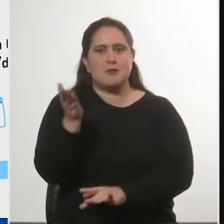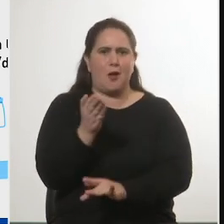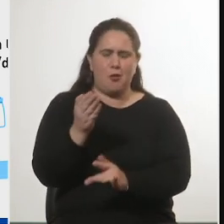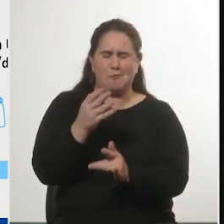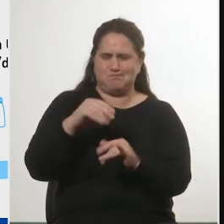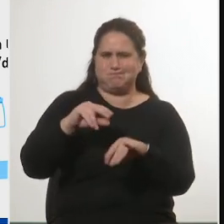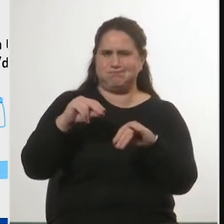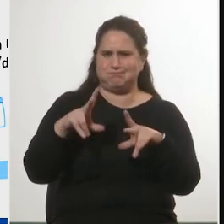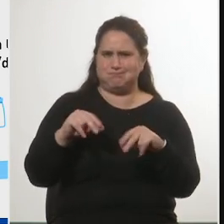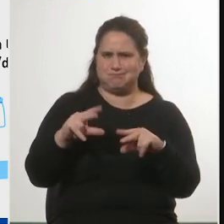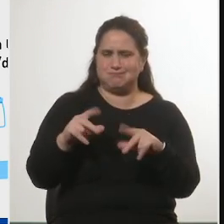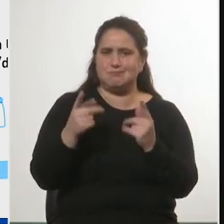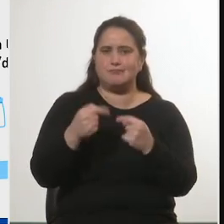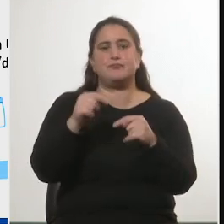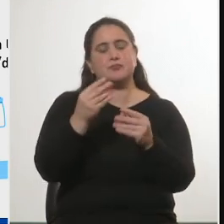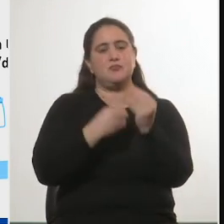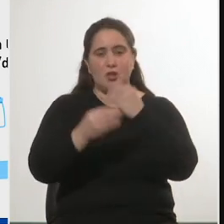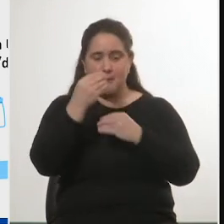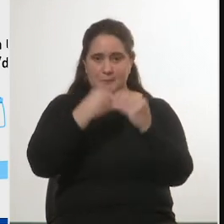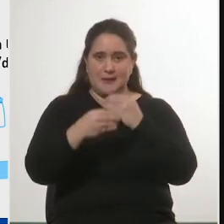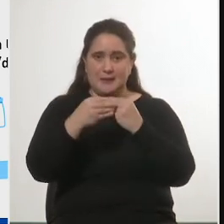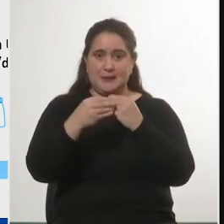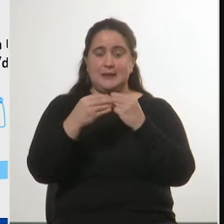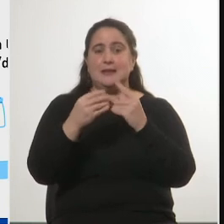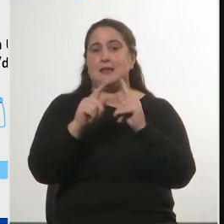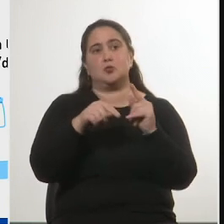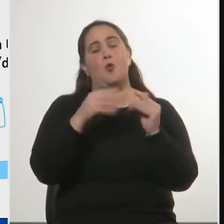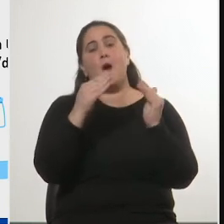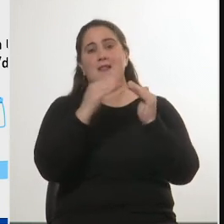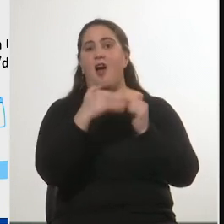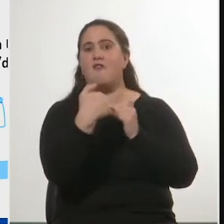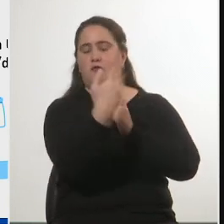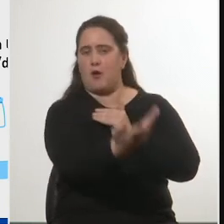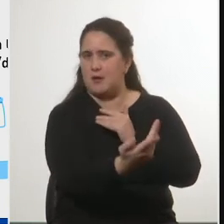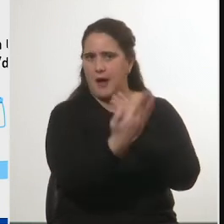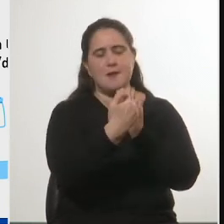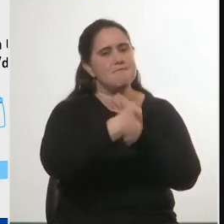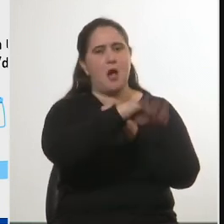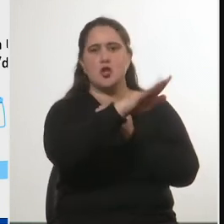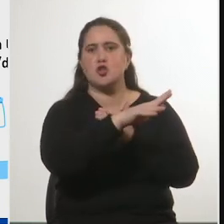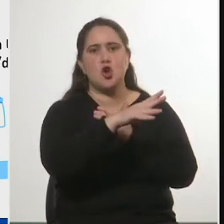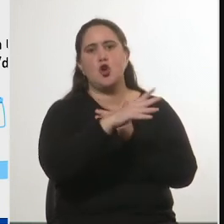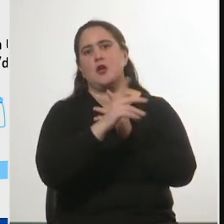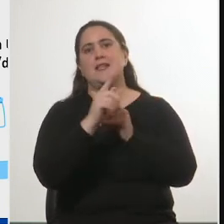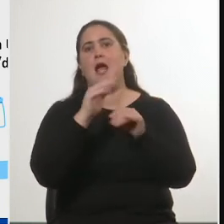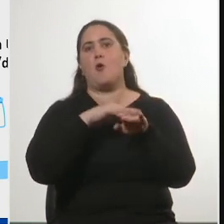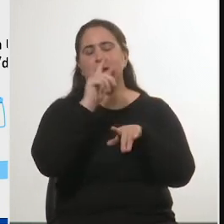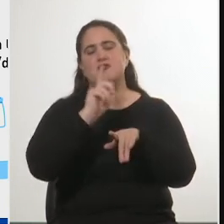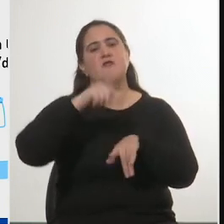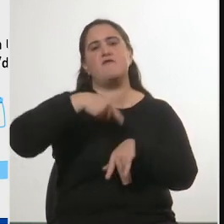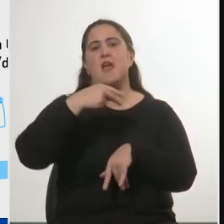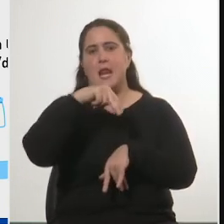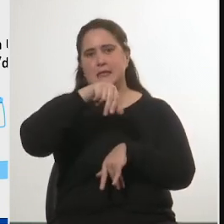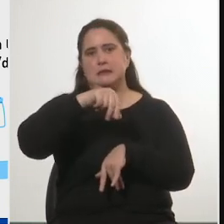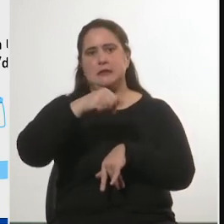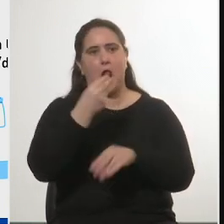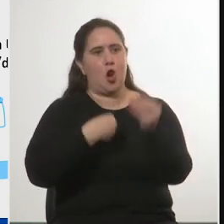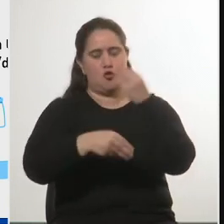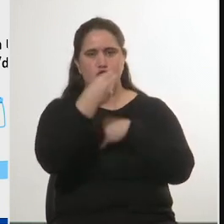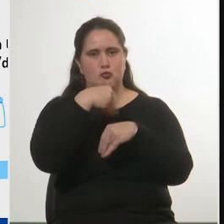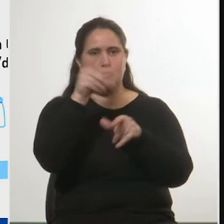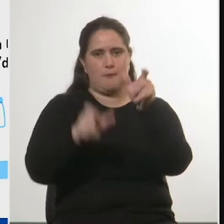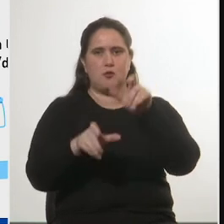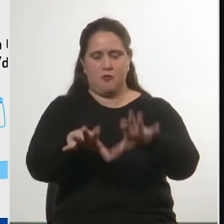y ultraprocesados, las comidas fuera del hogar, las mayores fuentes de sodio, de ingesta de sodio para